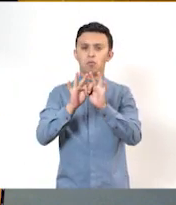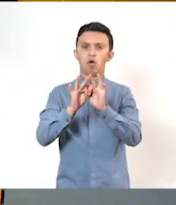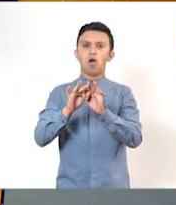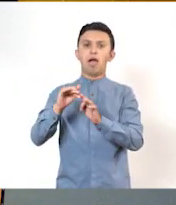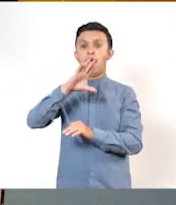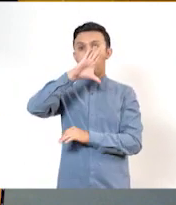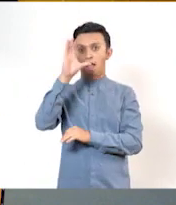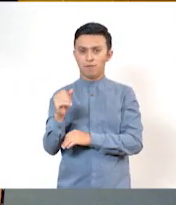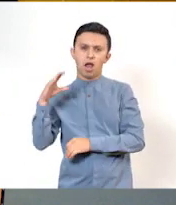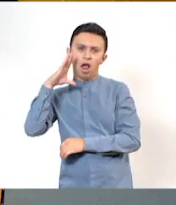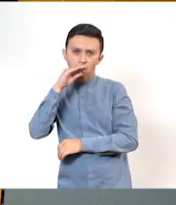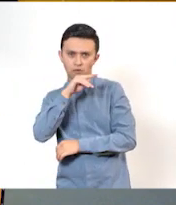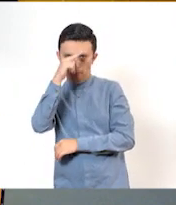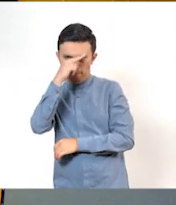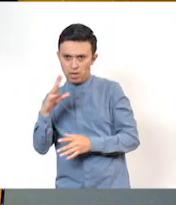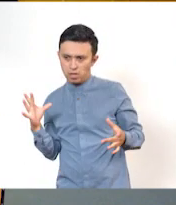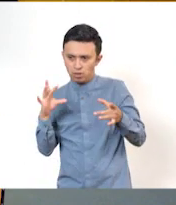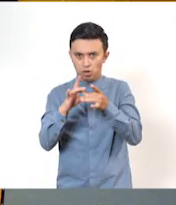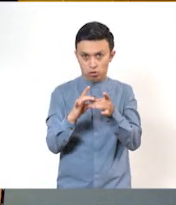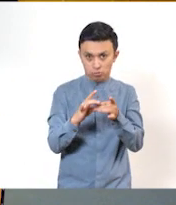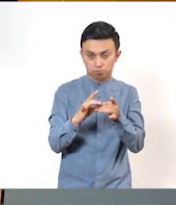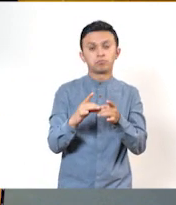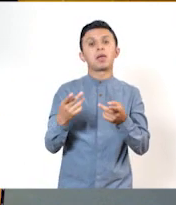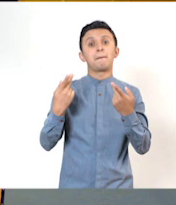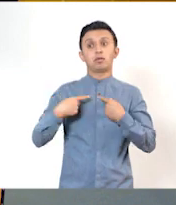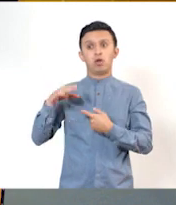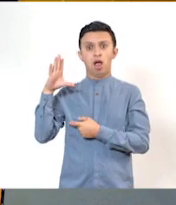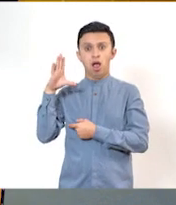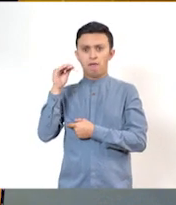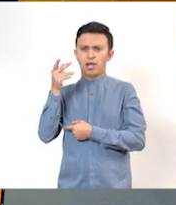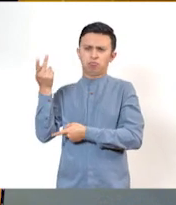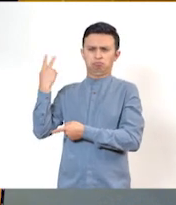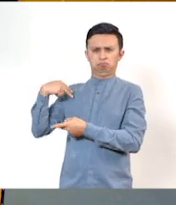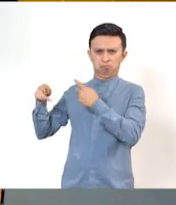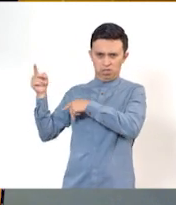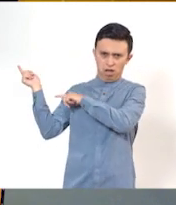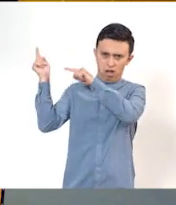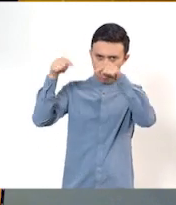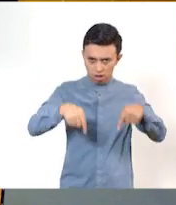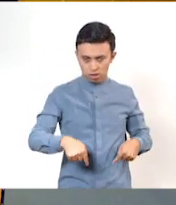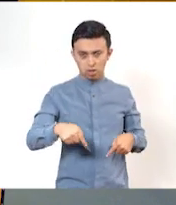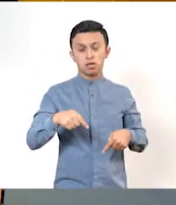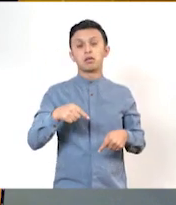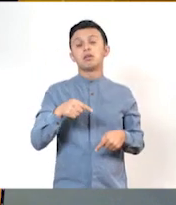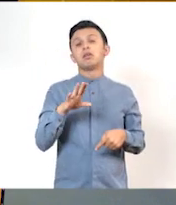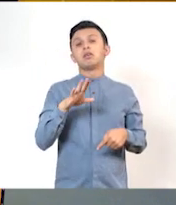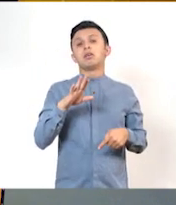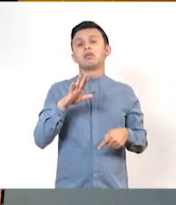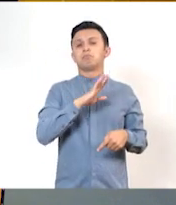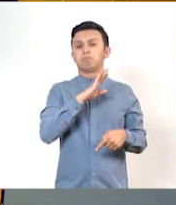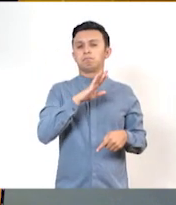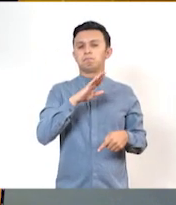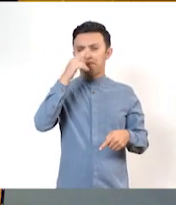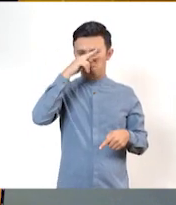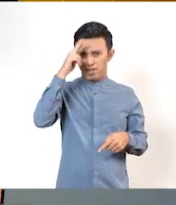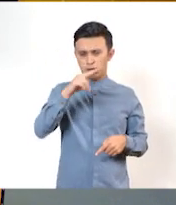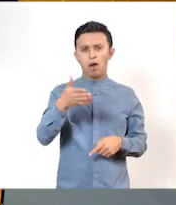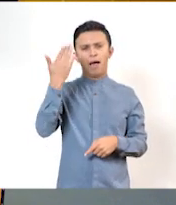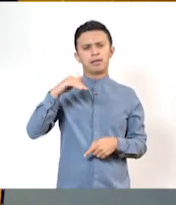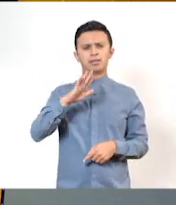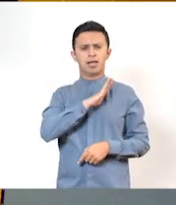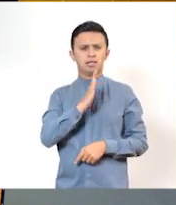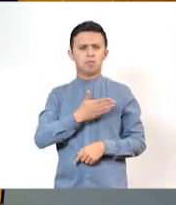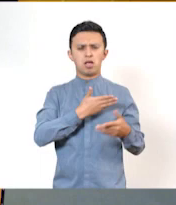la afromexicana. Sin duda, la población afromexicana está presente en nuestro país desde la época de la conquista española y